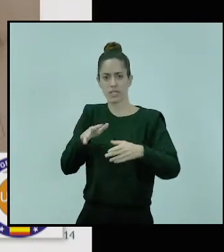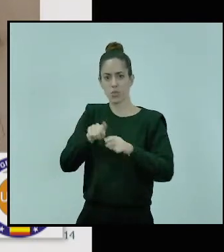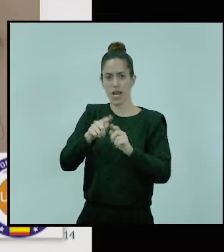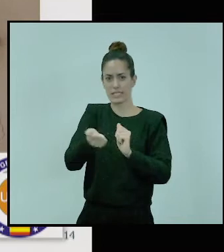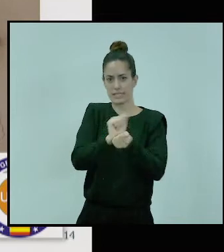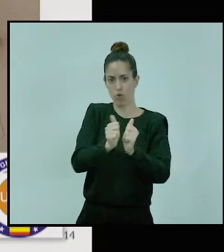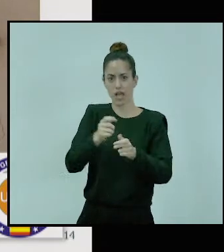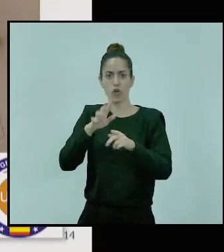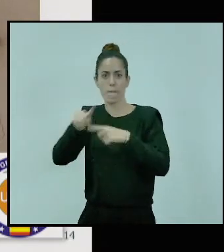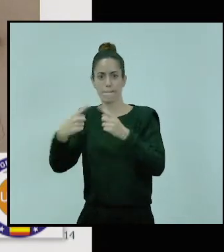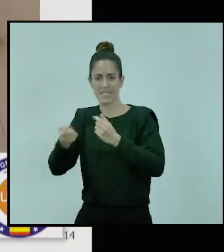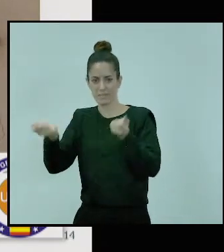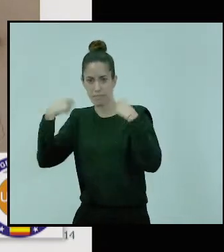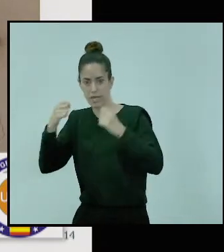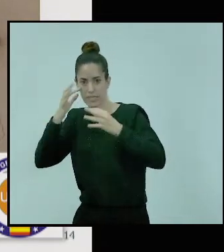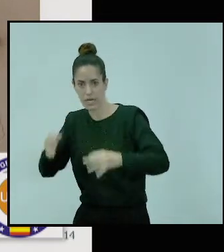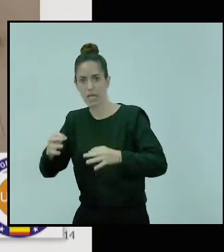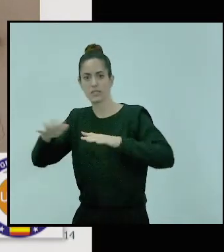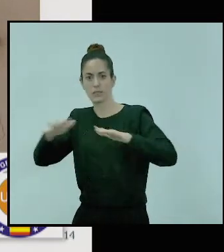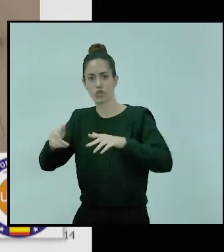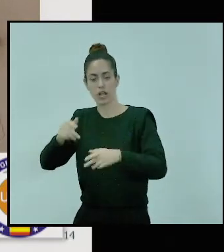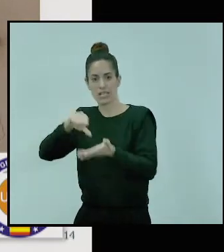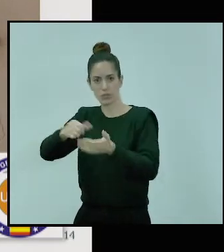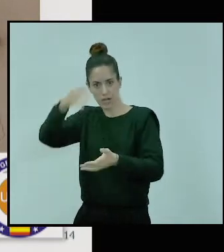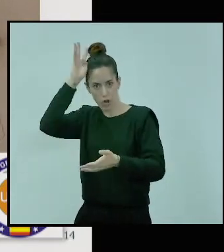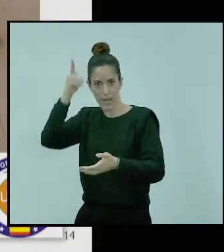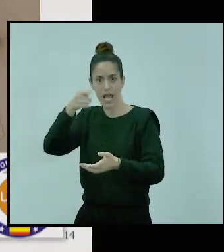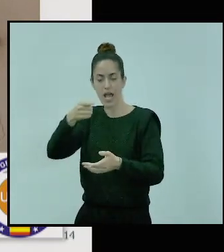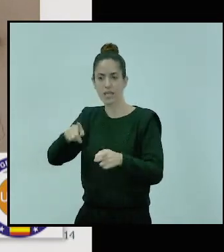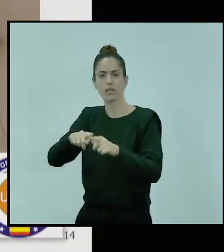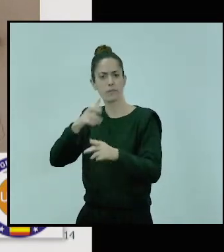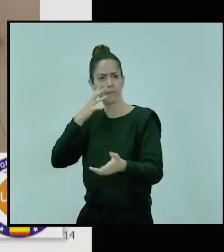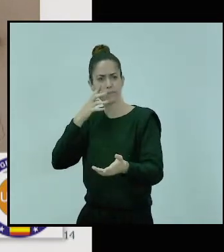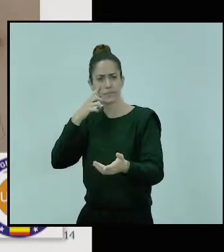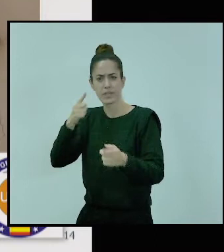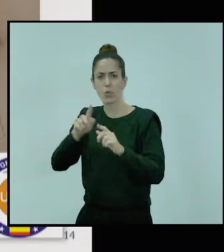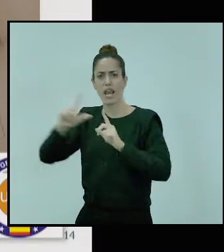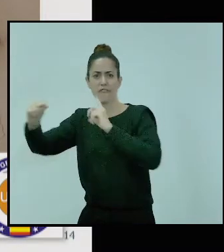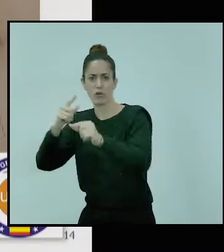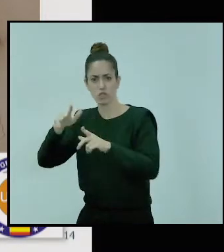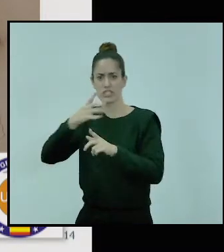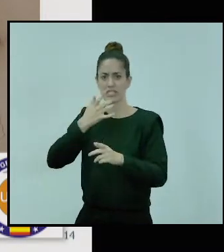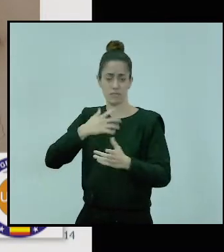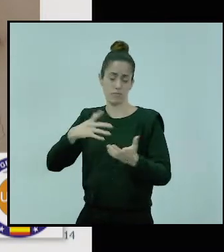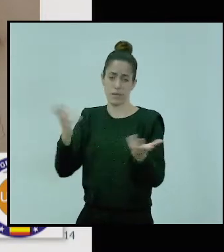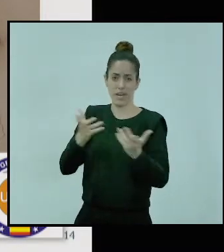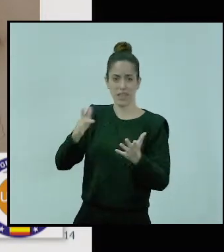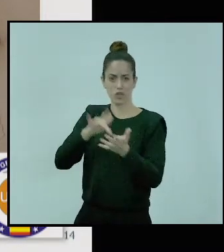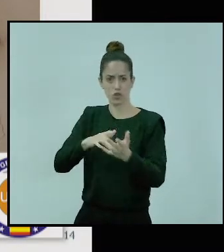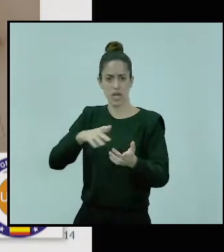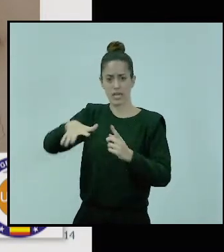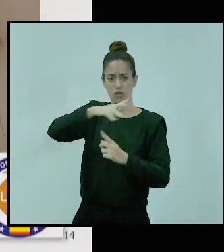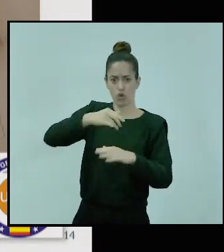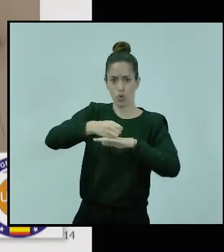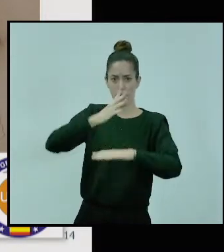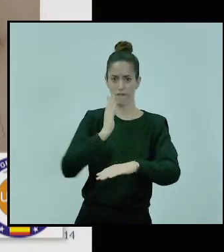simulacros y en un caso real, en el terremoto de la Emilia Romana, para el diseño de líneas verdes de evacuación. Cuando tenemos entornos